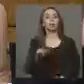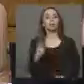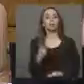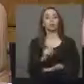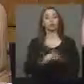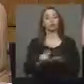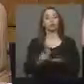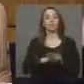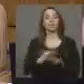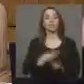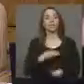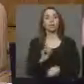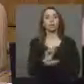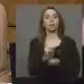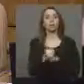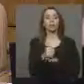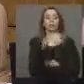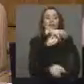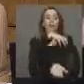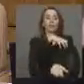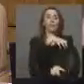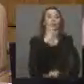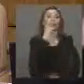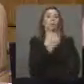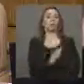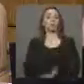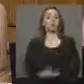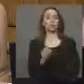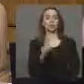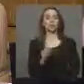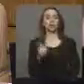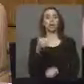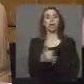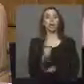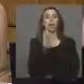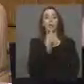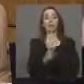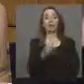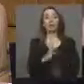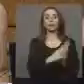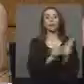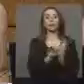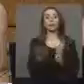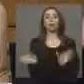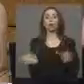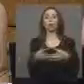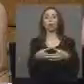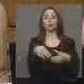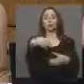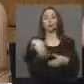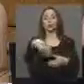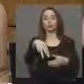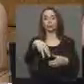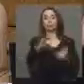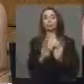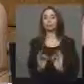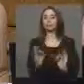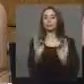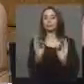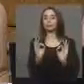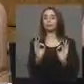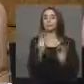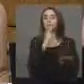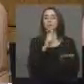Salud, al Intendente Regional, al Presidente del Corea, al Alcalde de Valdivia y con copia al Consejo Municipal, pero especialmente